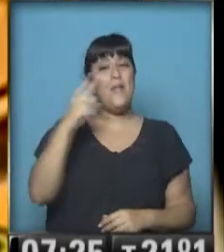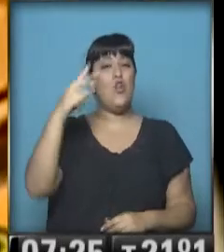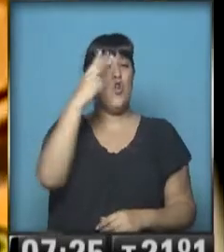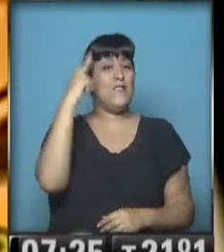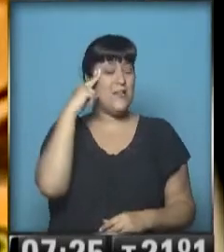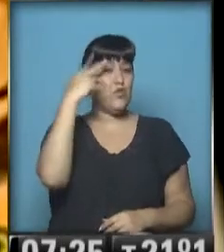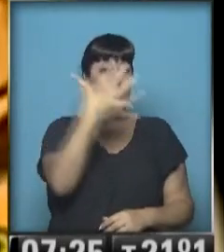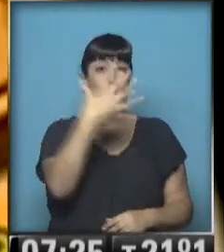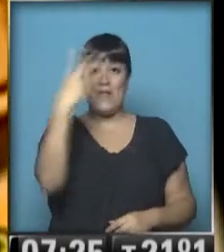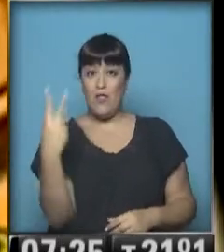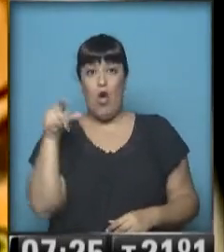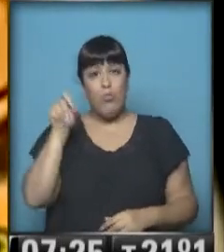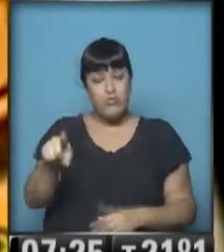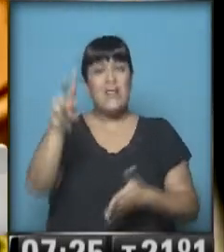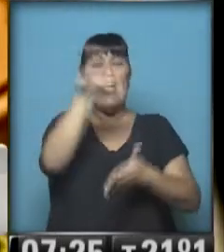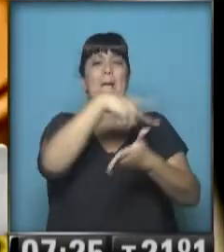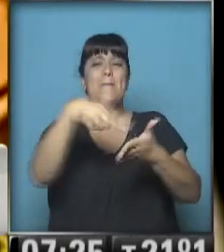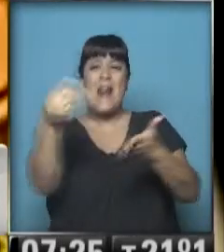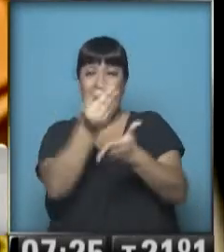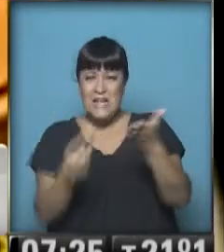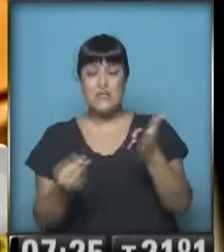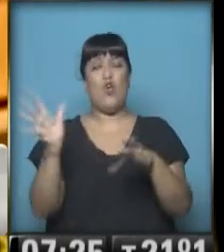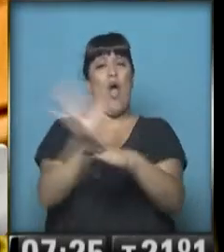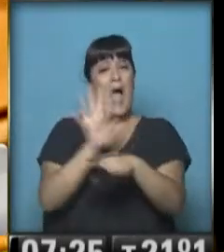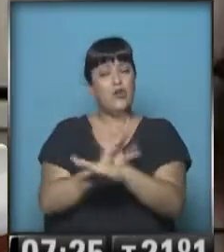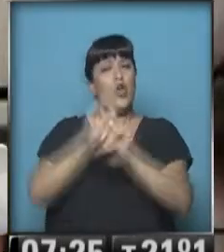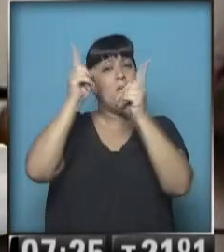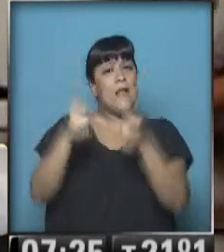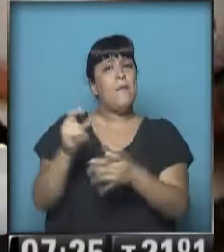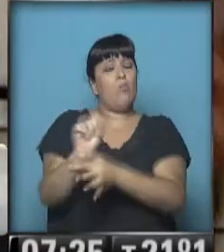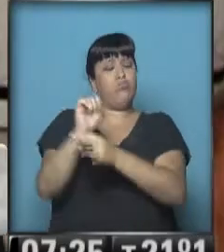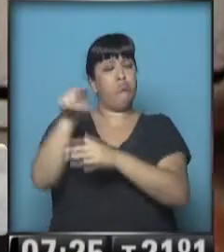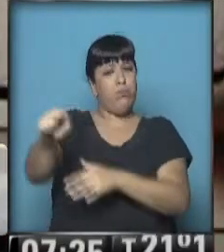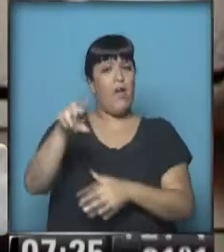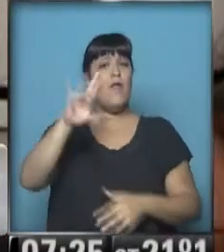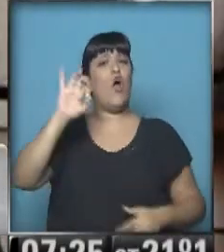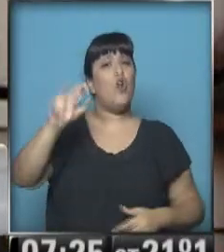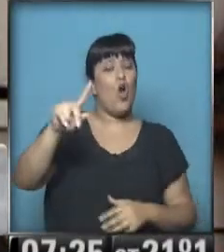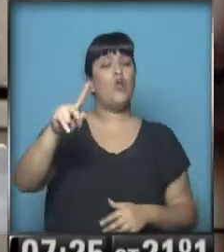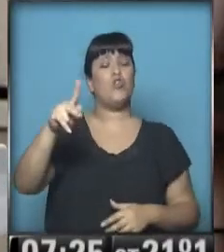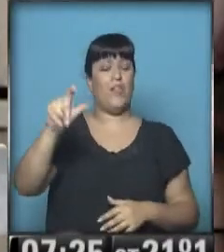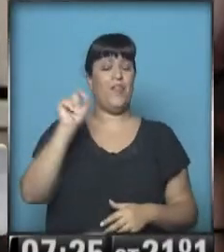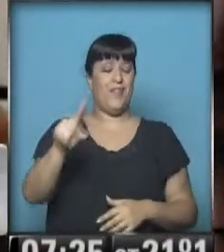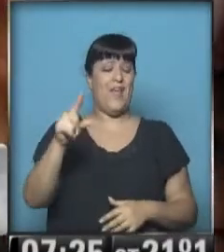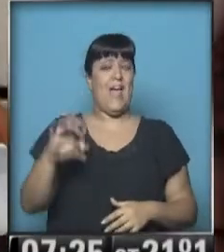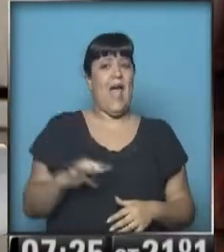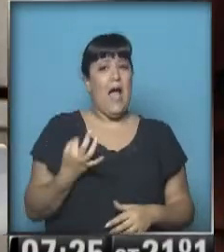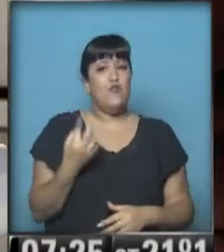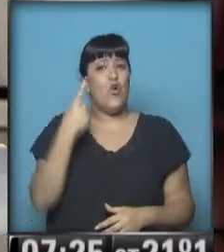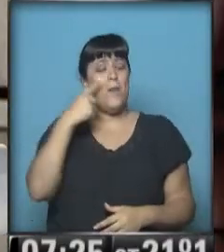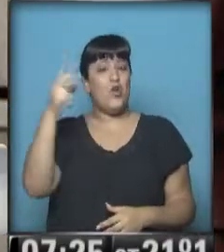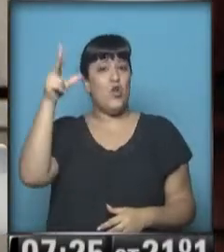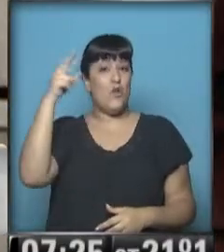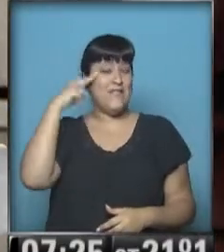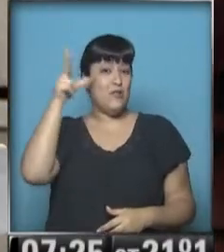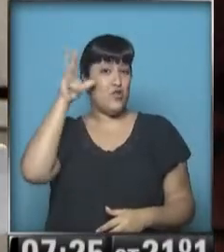1952. Fue artista plástico, actor y uno de los referentes del underground de los años 80. A principios de